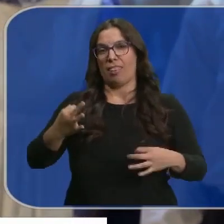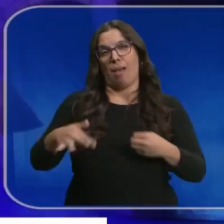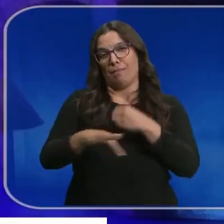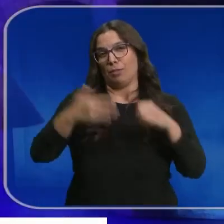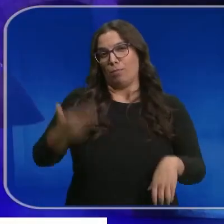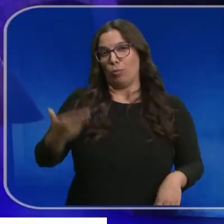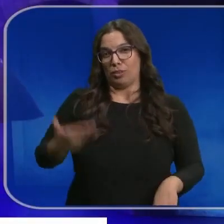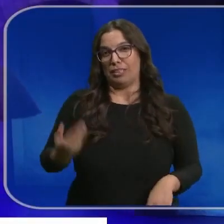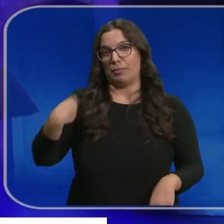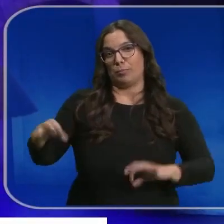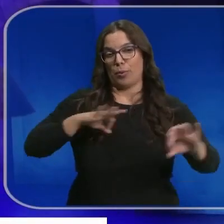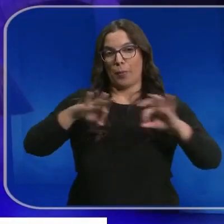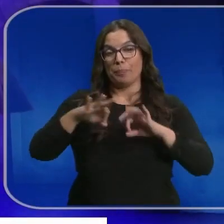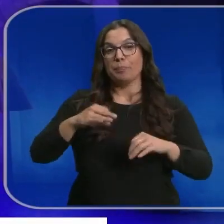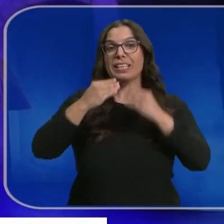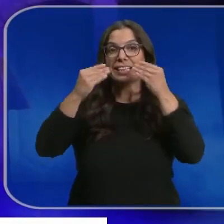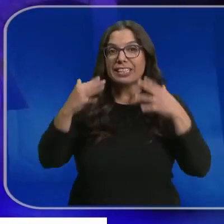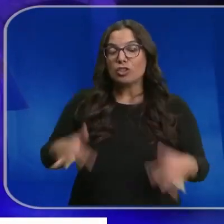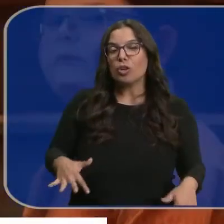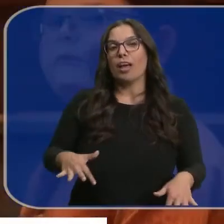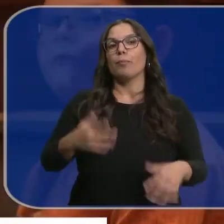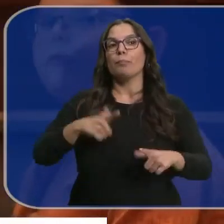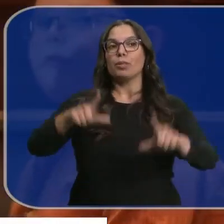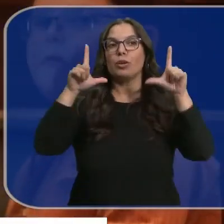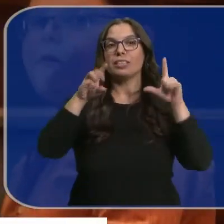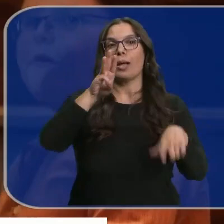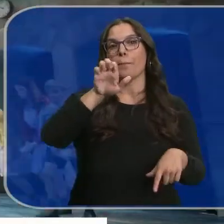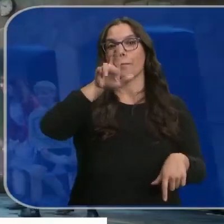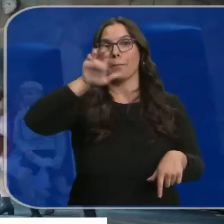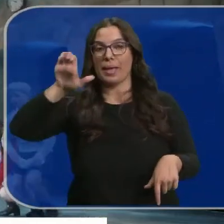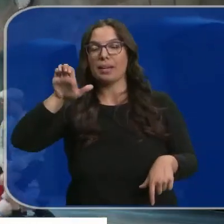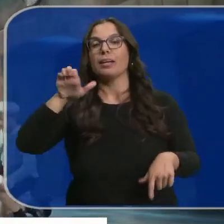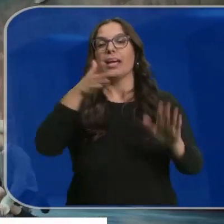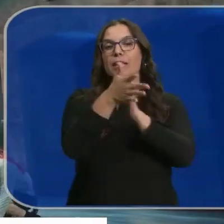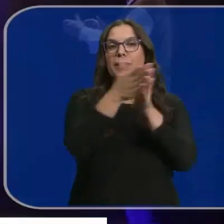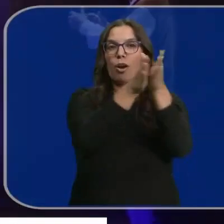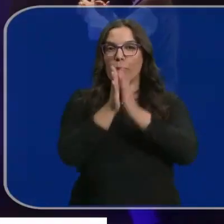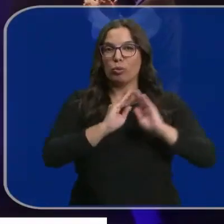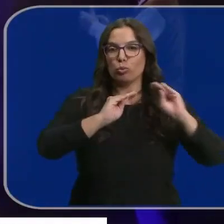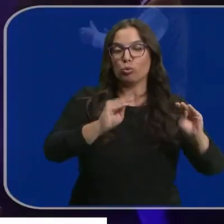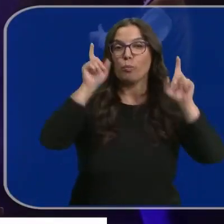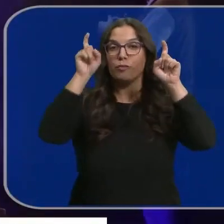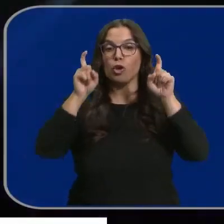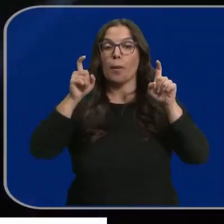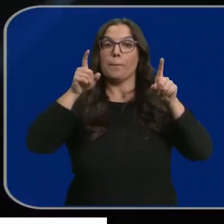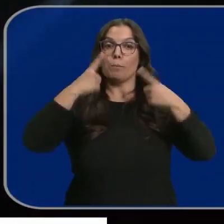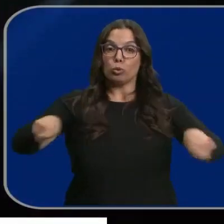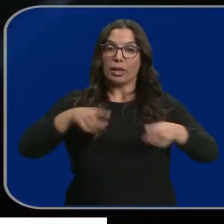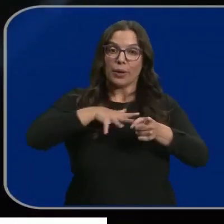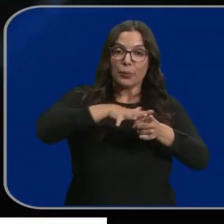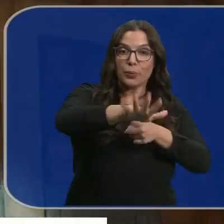esta versión... ...de la historia de Pierre... ...y sus compañeros... ...o su profesor... ...en la que la música... ...cambia la vida de los